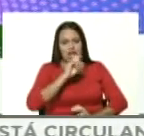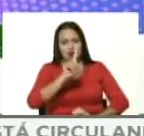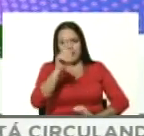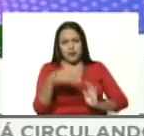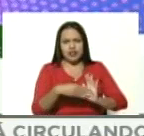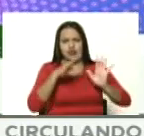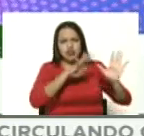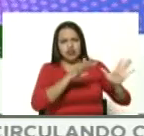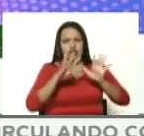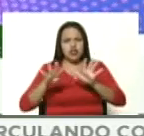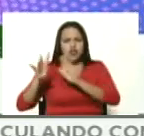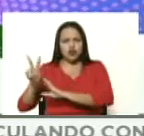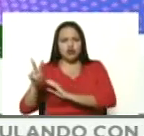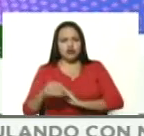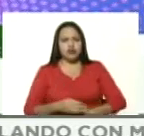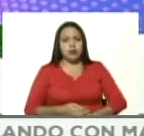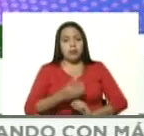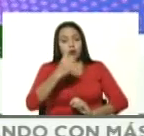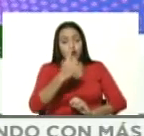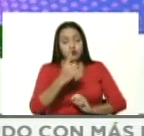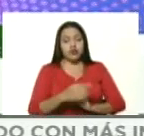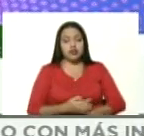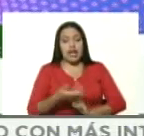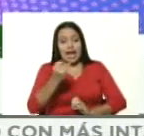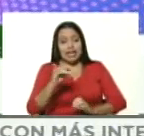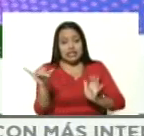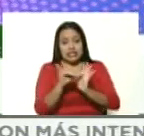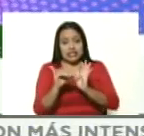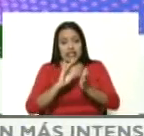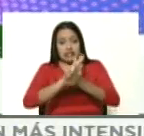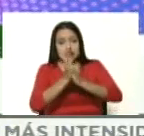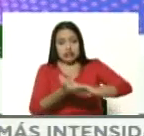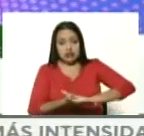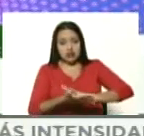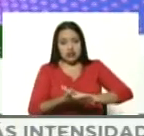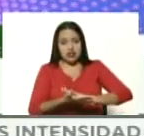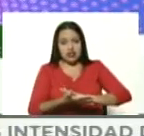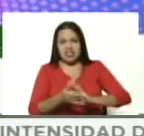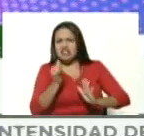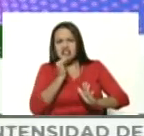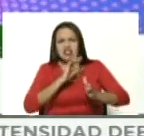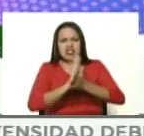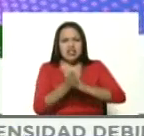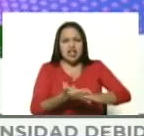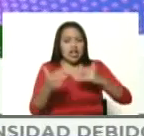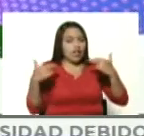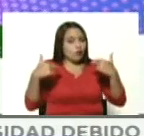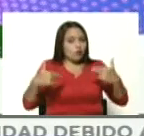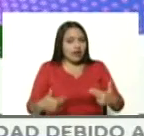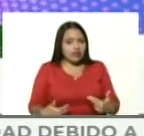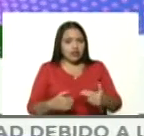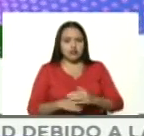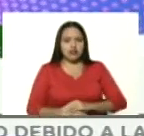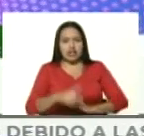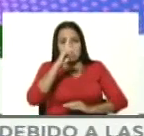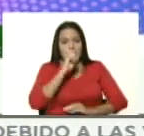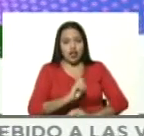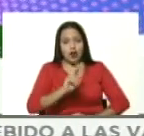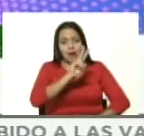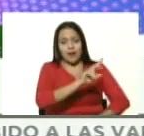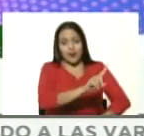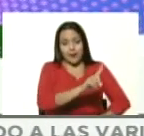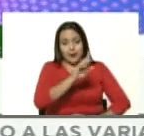1992, una especie está en peligro de extinción. Esa especie es el ser humano.